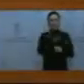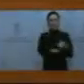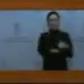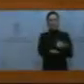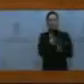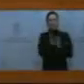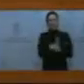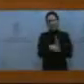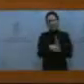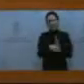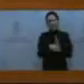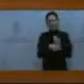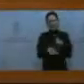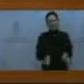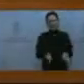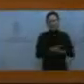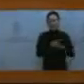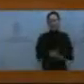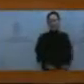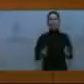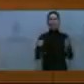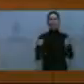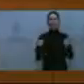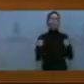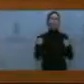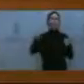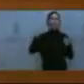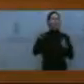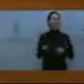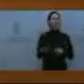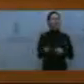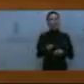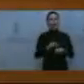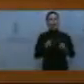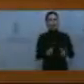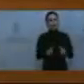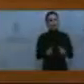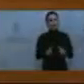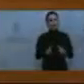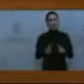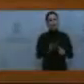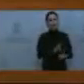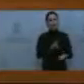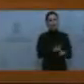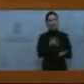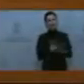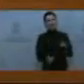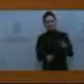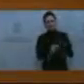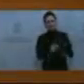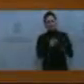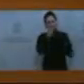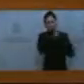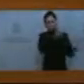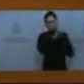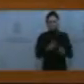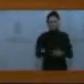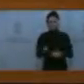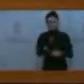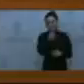sobre todo, ha cargado a los ganaderos los fallos que en su departamento se han producido. Además, se ha